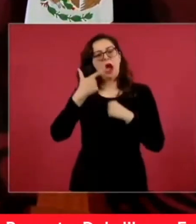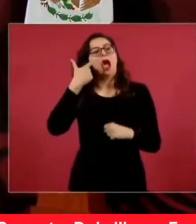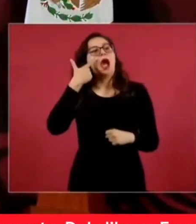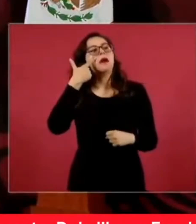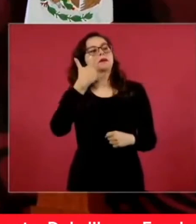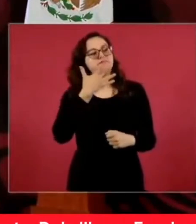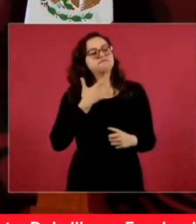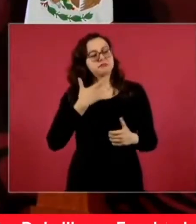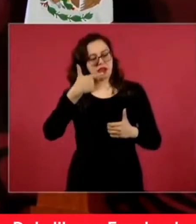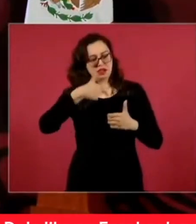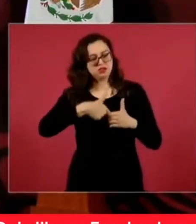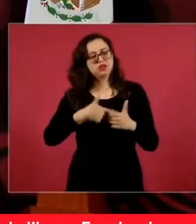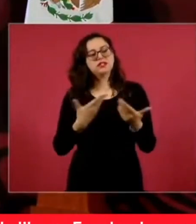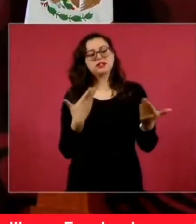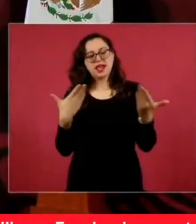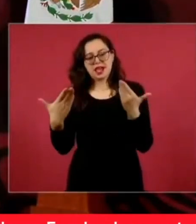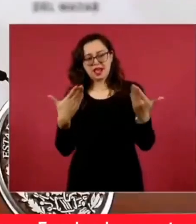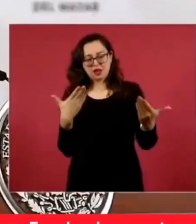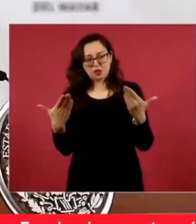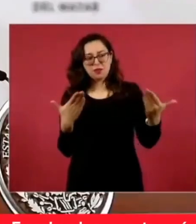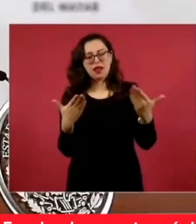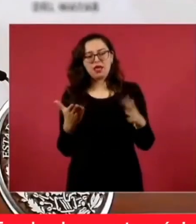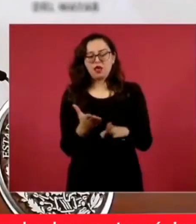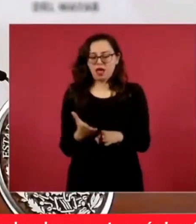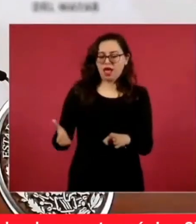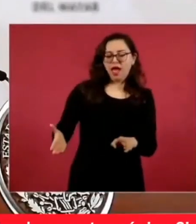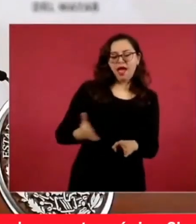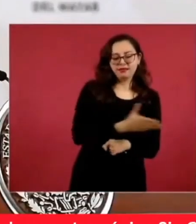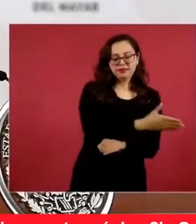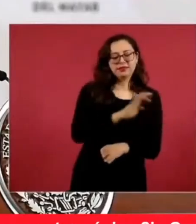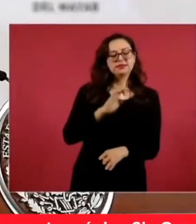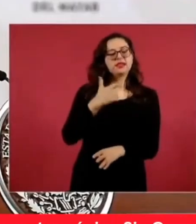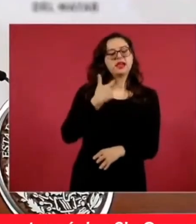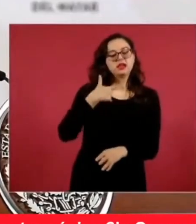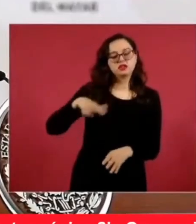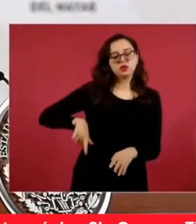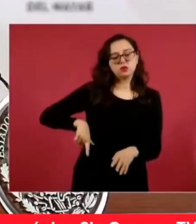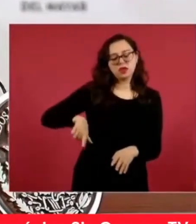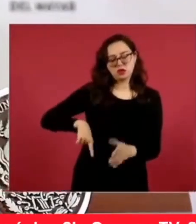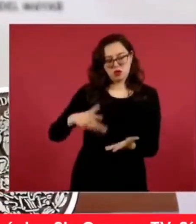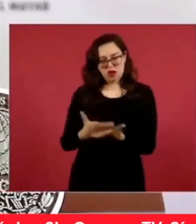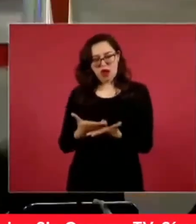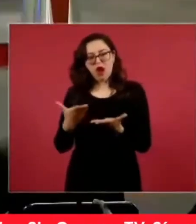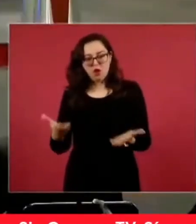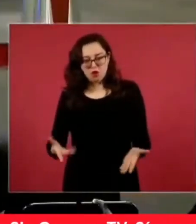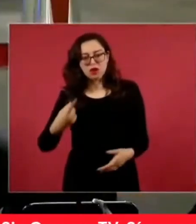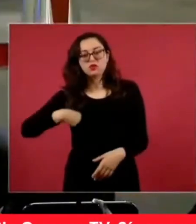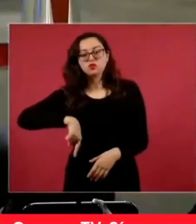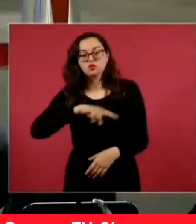gasolina con los otros gobiernos y cómo está el precio de la gasolina ahora?